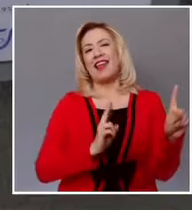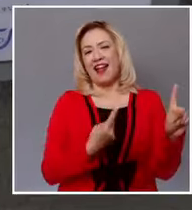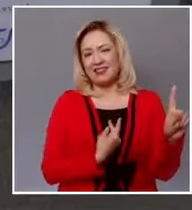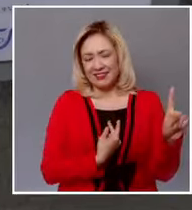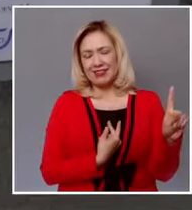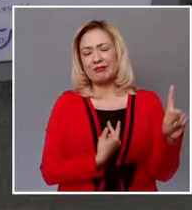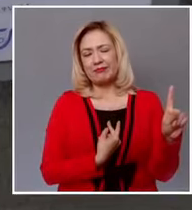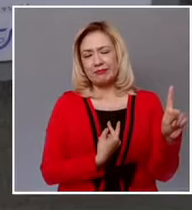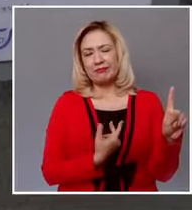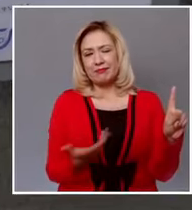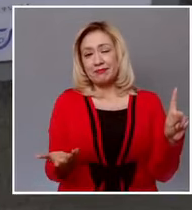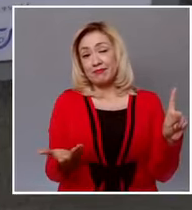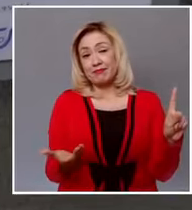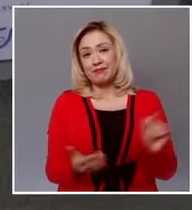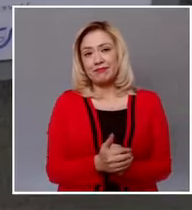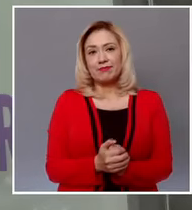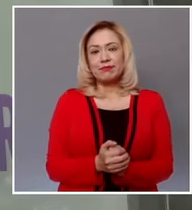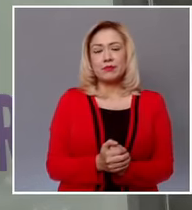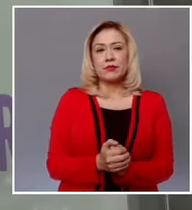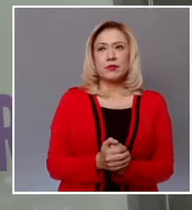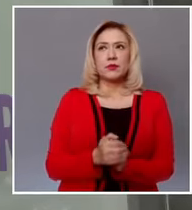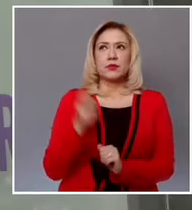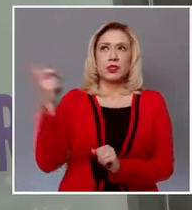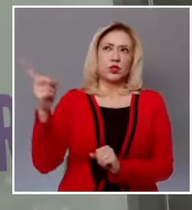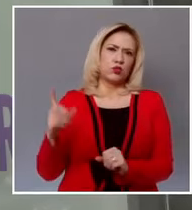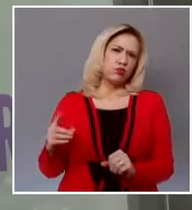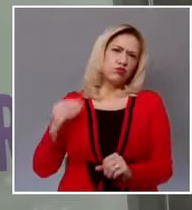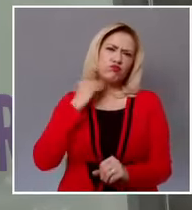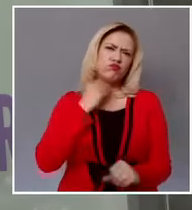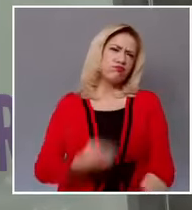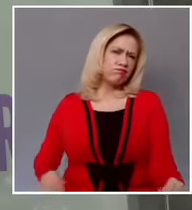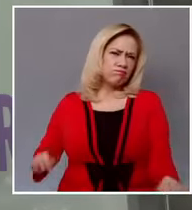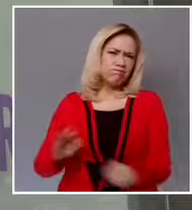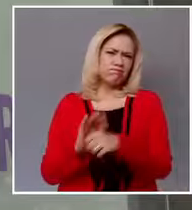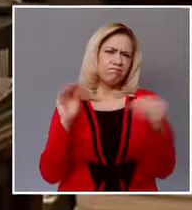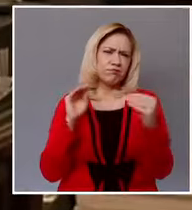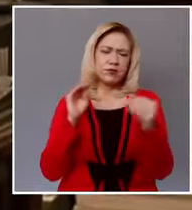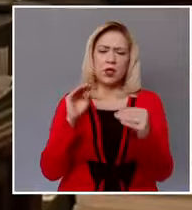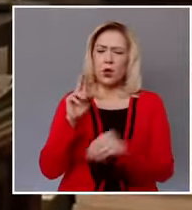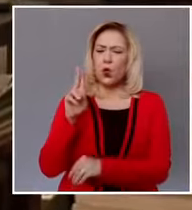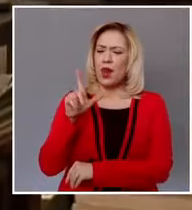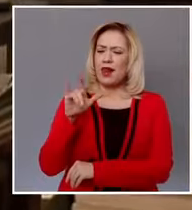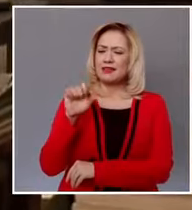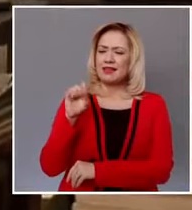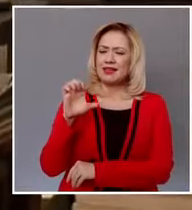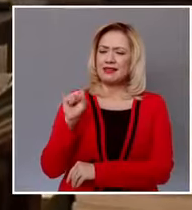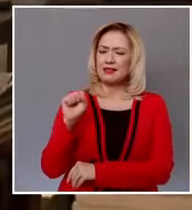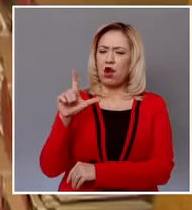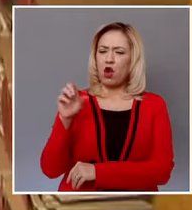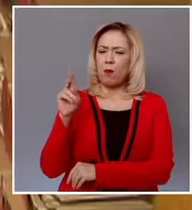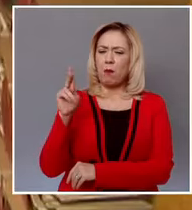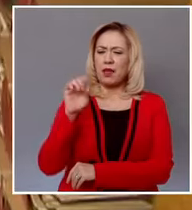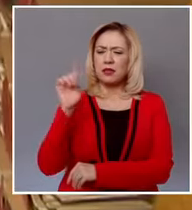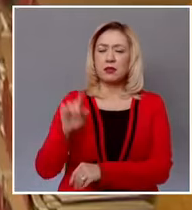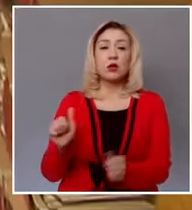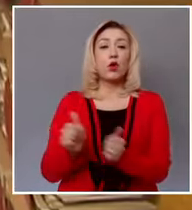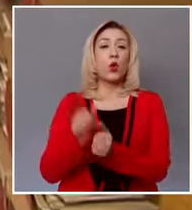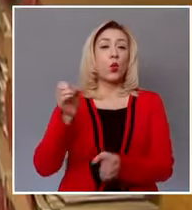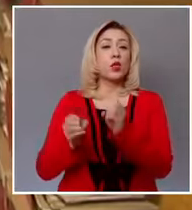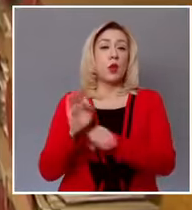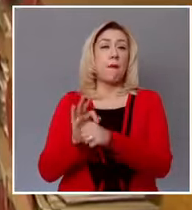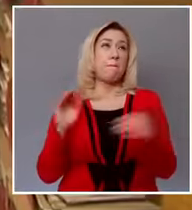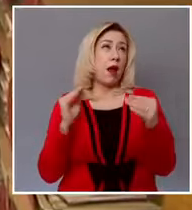El delegado de la Defensoría Pública Federal en Colima, Carlos Ulises López, a través del juicio de amparo, obtuvo una sentencia